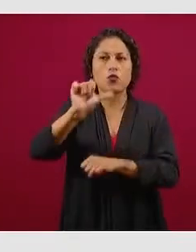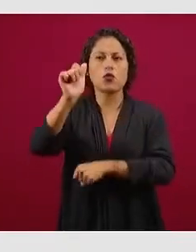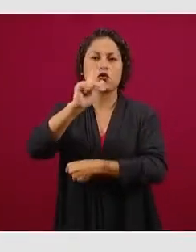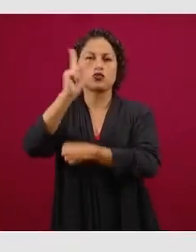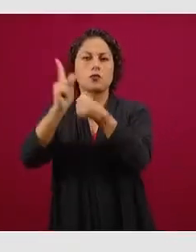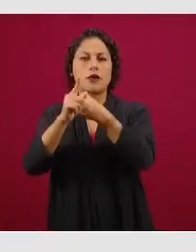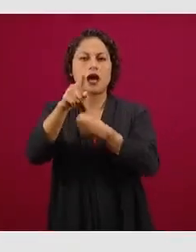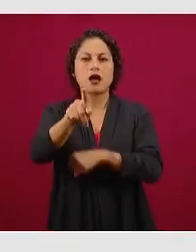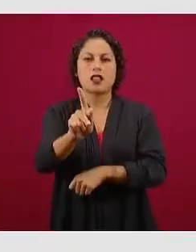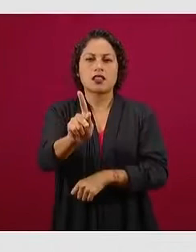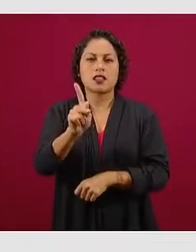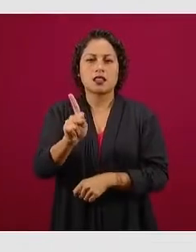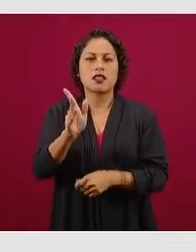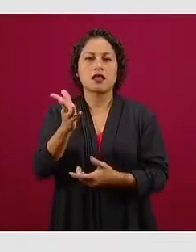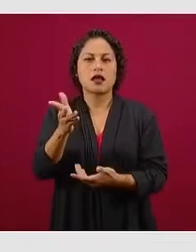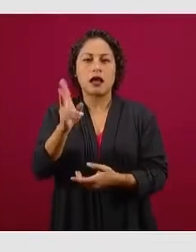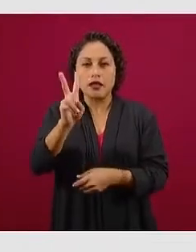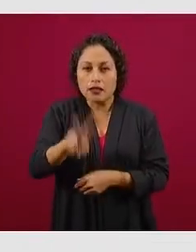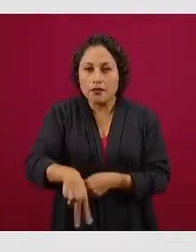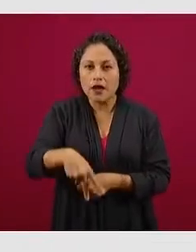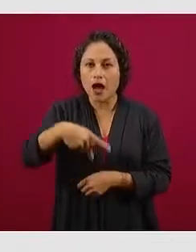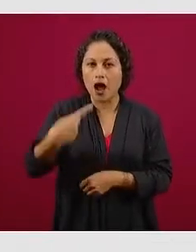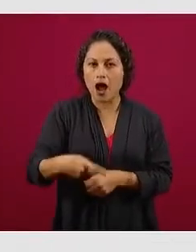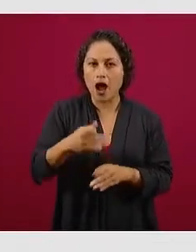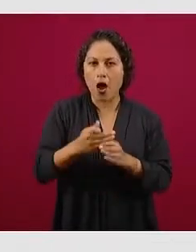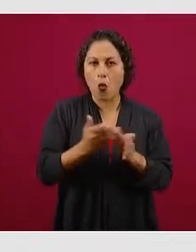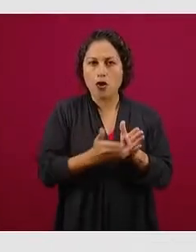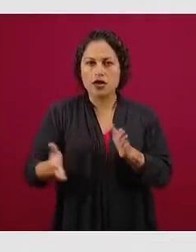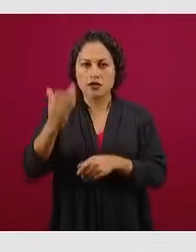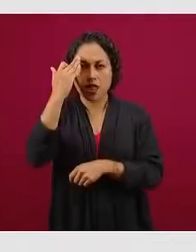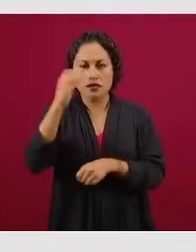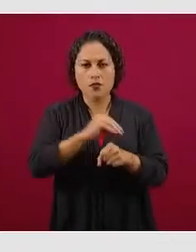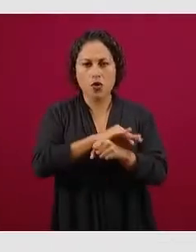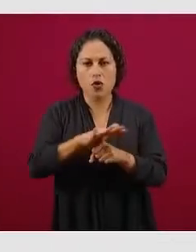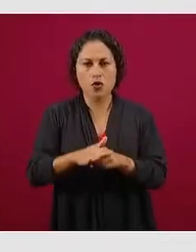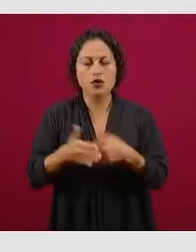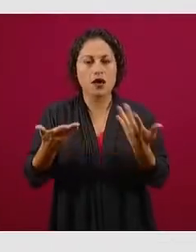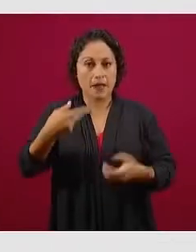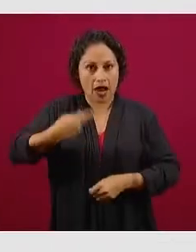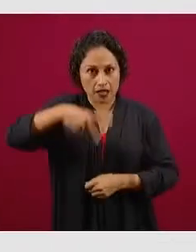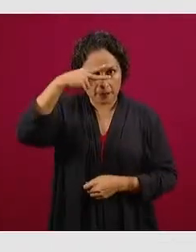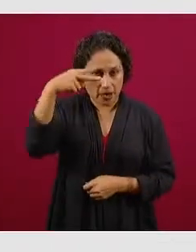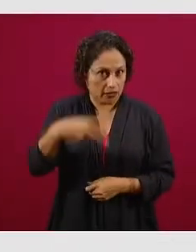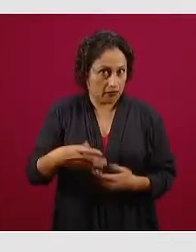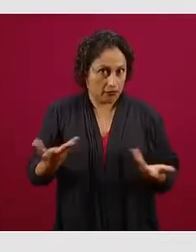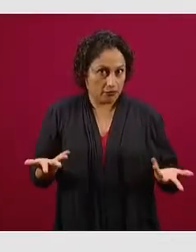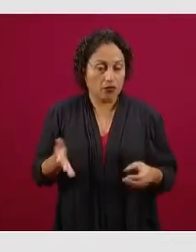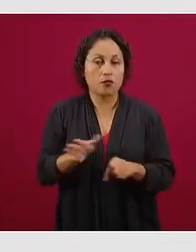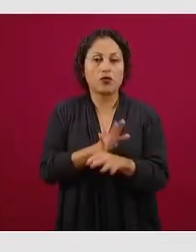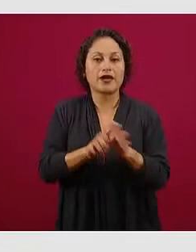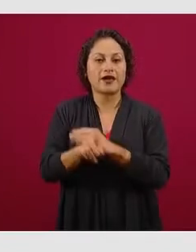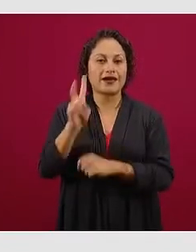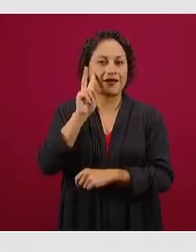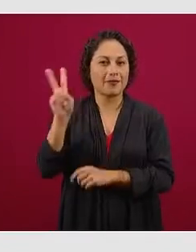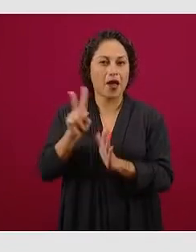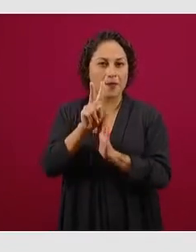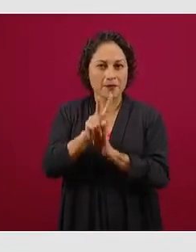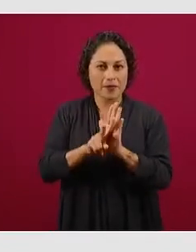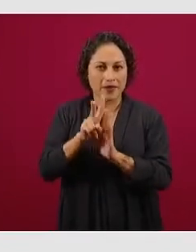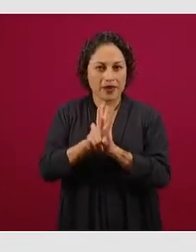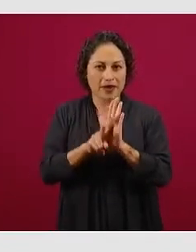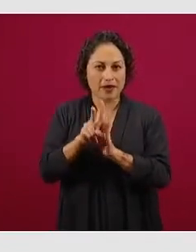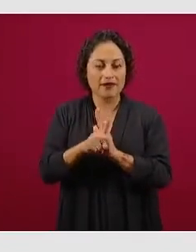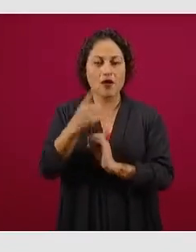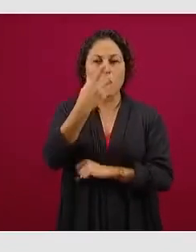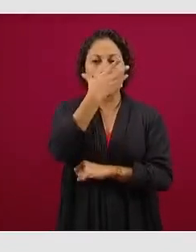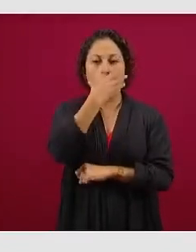redes sociales que han acontecido en el marco de la pandemia y sobre todo en México. Un ejemplo es un video en el cual se observa a un